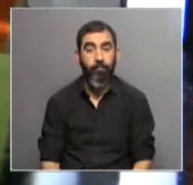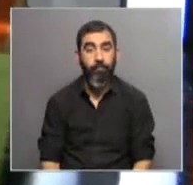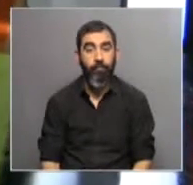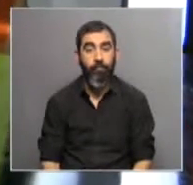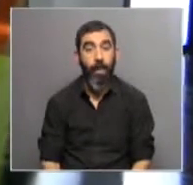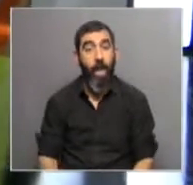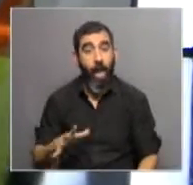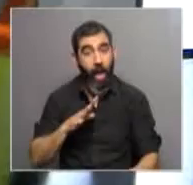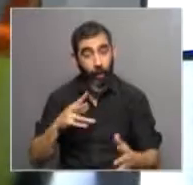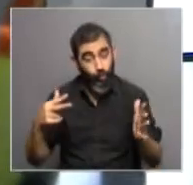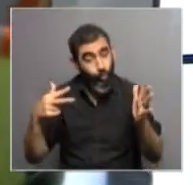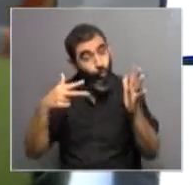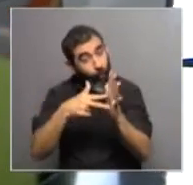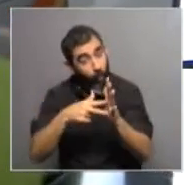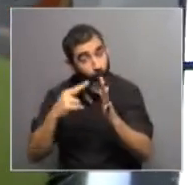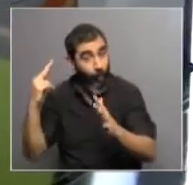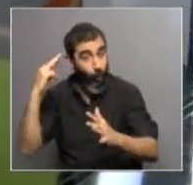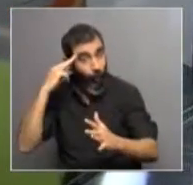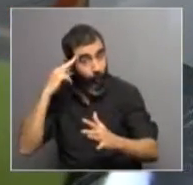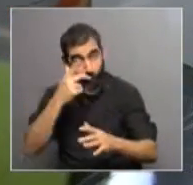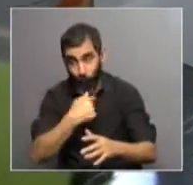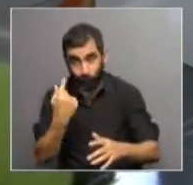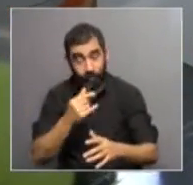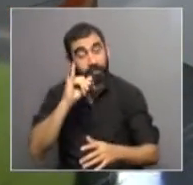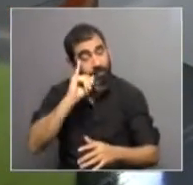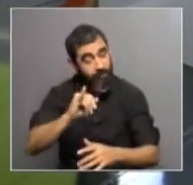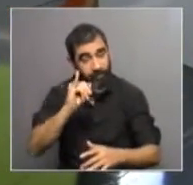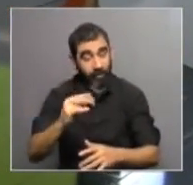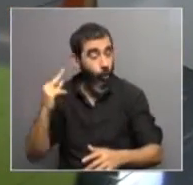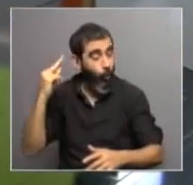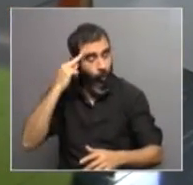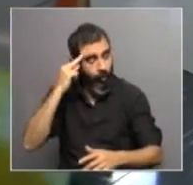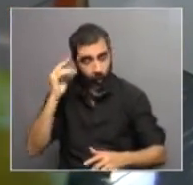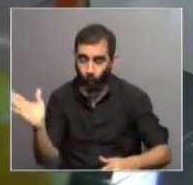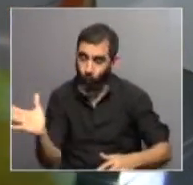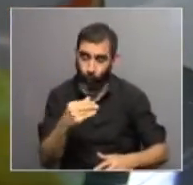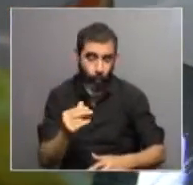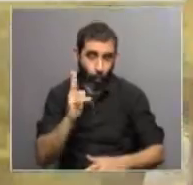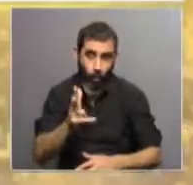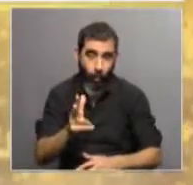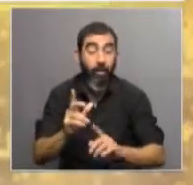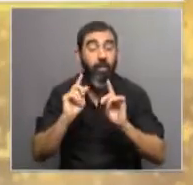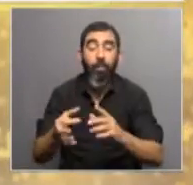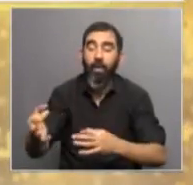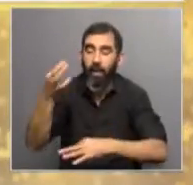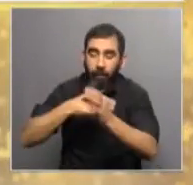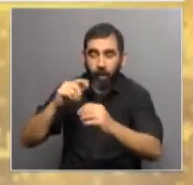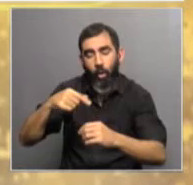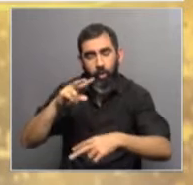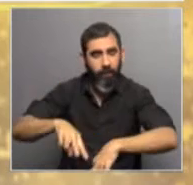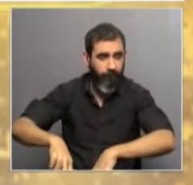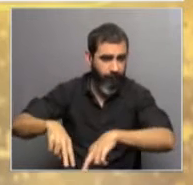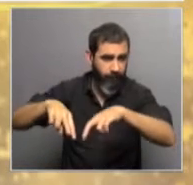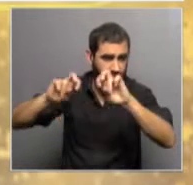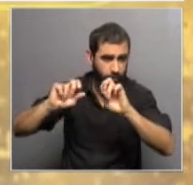Estamos cableados para la nostalgia, Alexandra. Exactamente, somos nostálgicos, nos decía Ángel Caputi. También nos hablaba de otras investigaciones